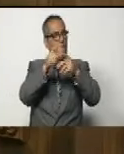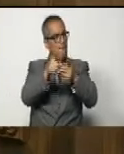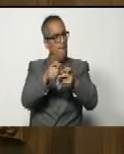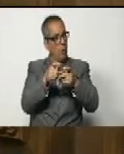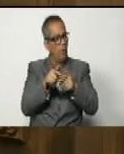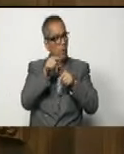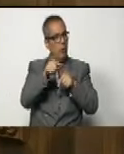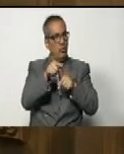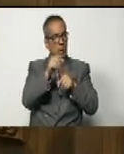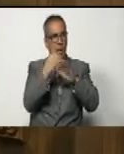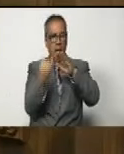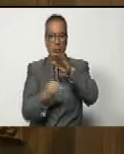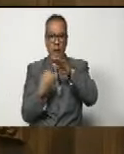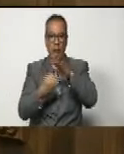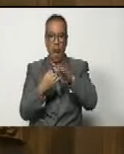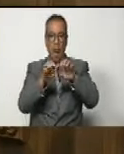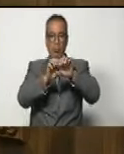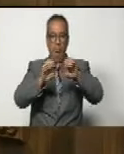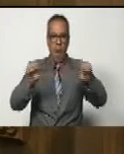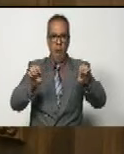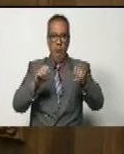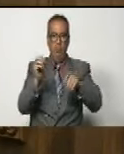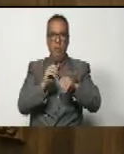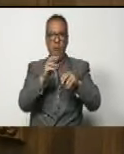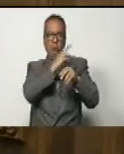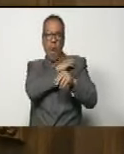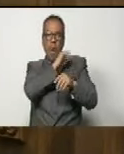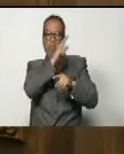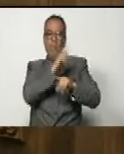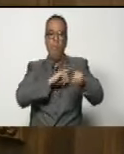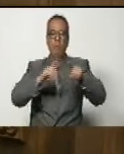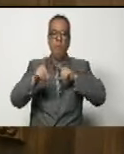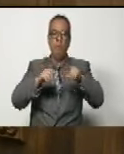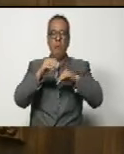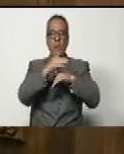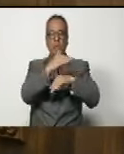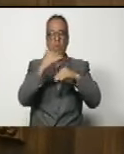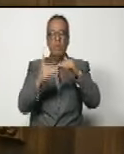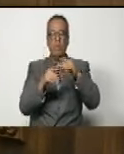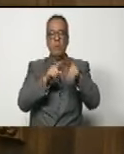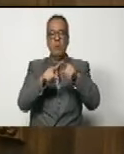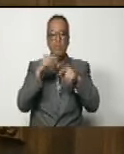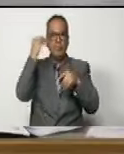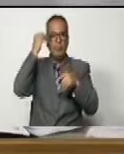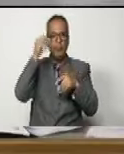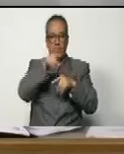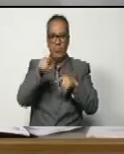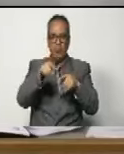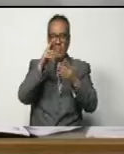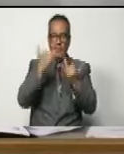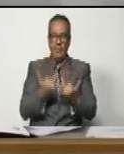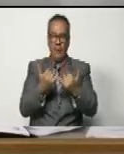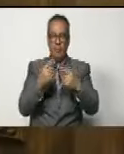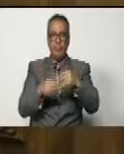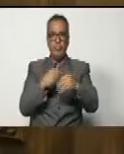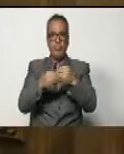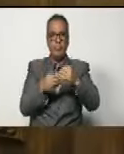multas a instituciones educativas o directivos. Es todo, ciudadano vicepresidente. En consideración, aprobado.